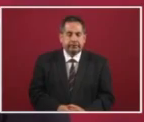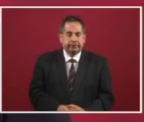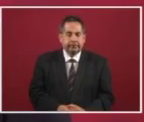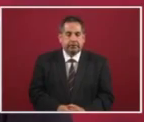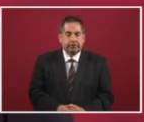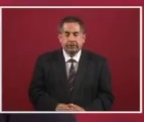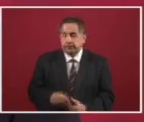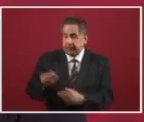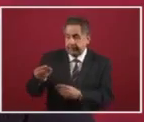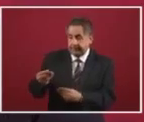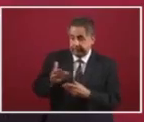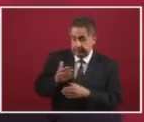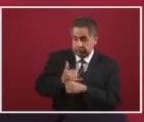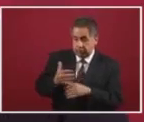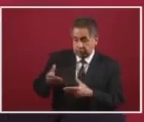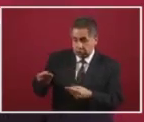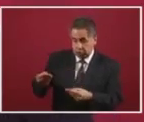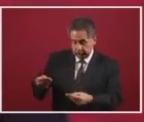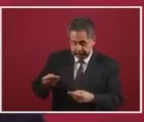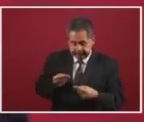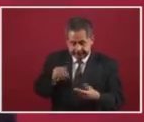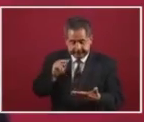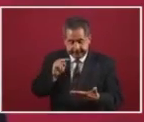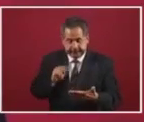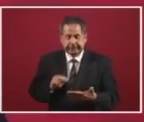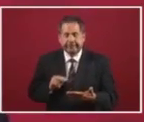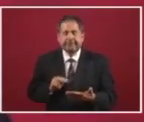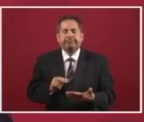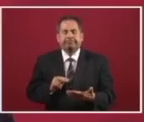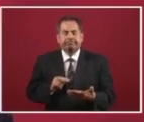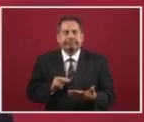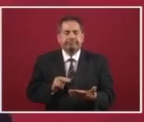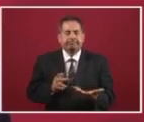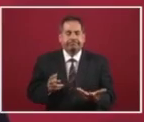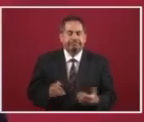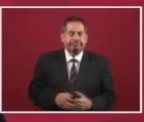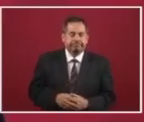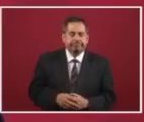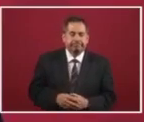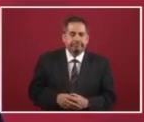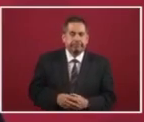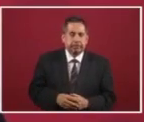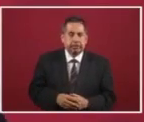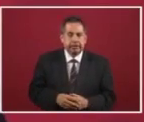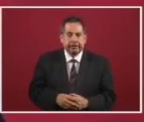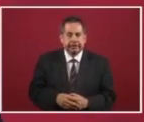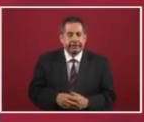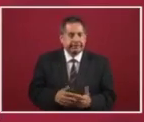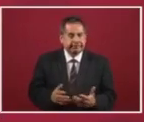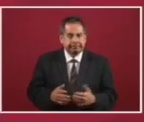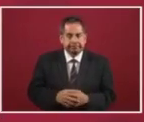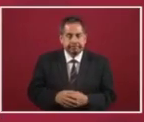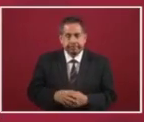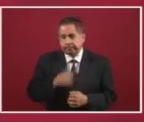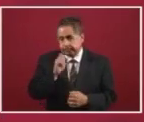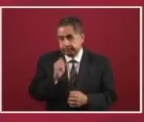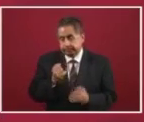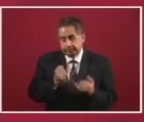Recibimos información de lo sucedido, como lo